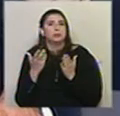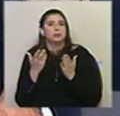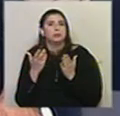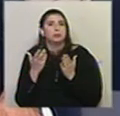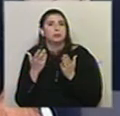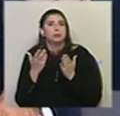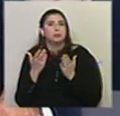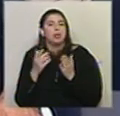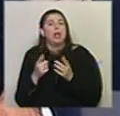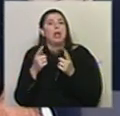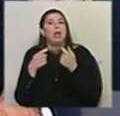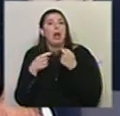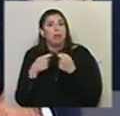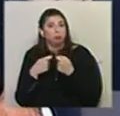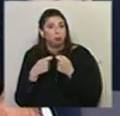el gasto